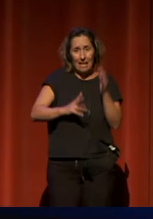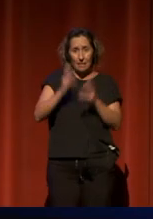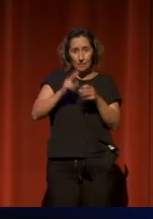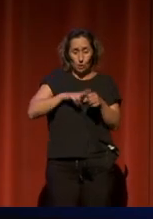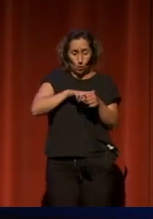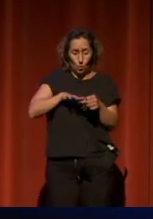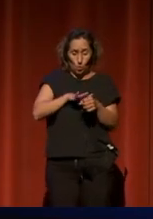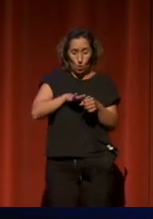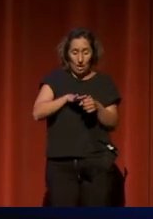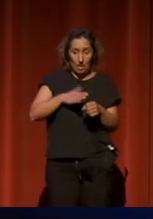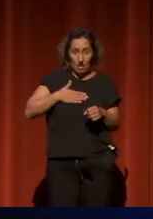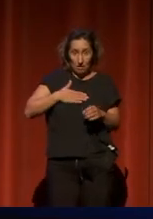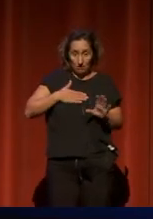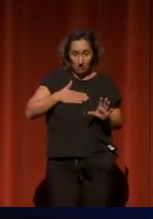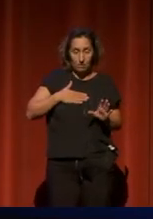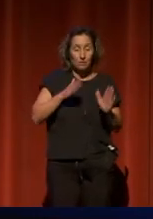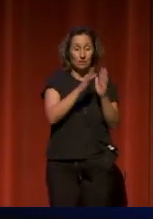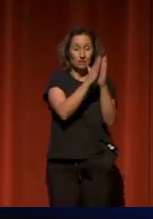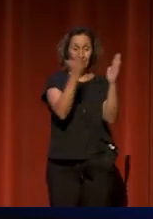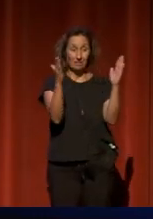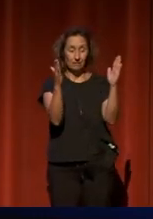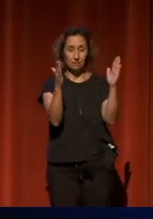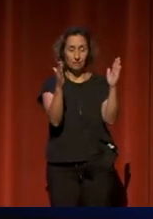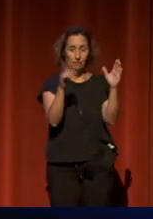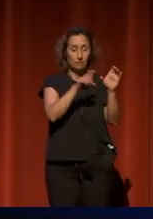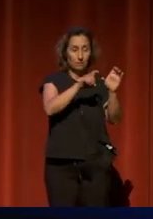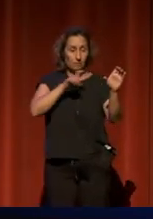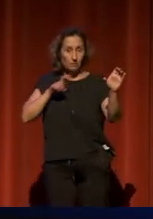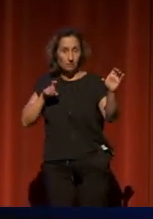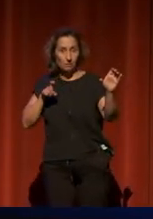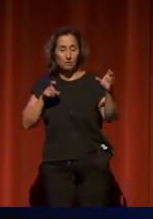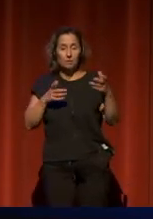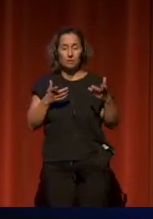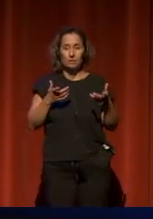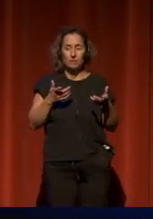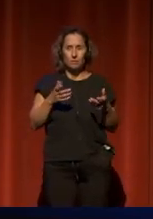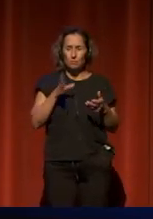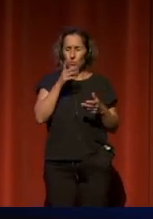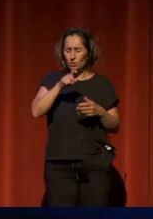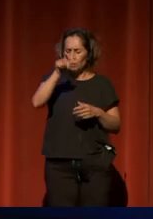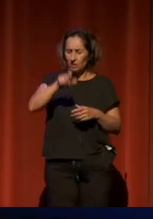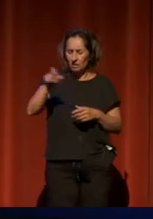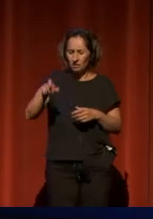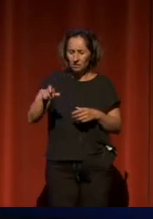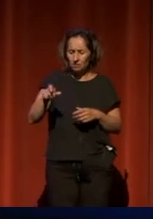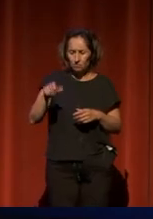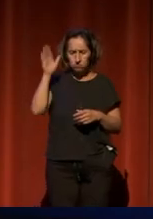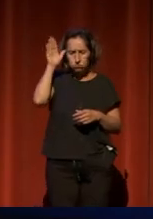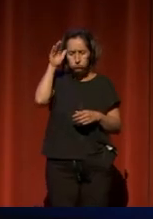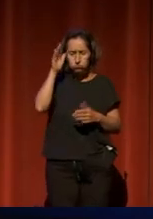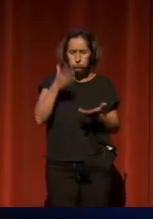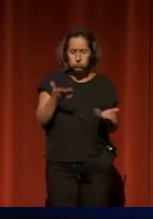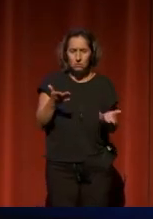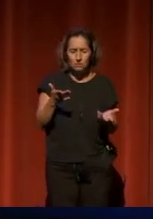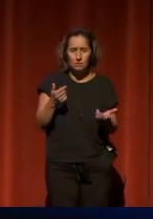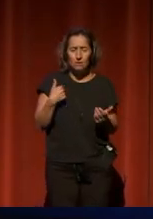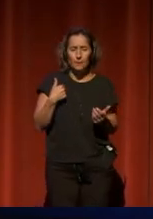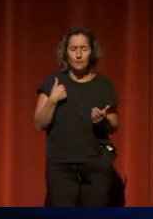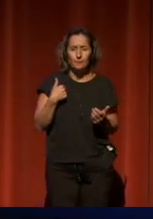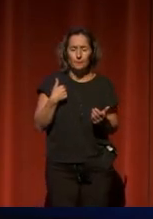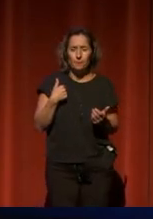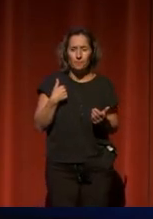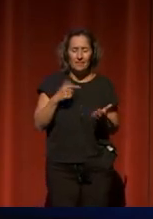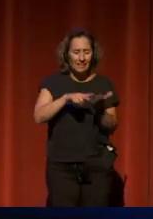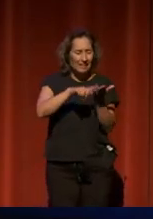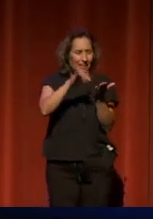alejamiento como bibliotecaria de los libros es dramático porque estoy eh inundada de